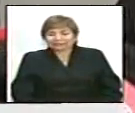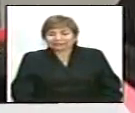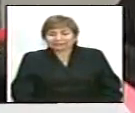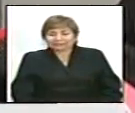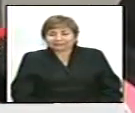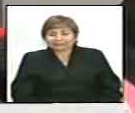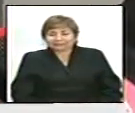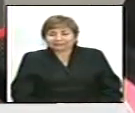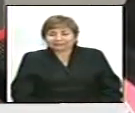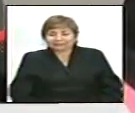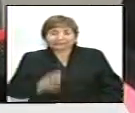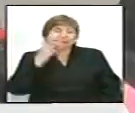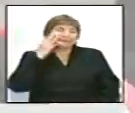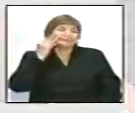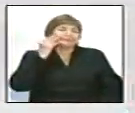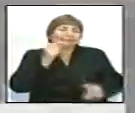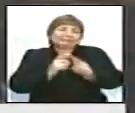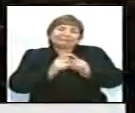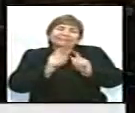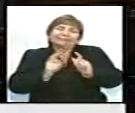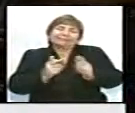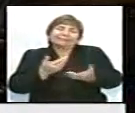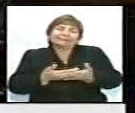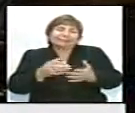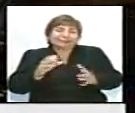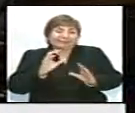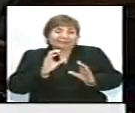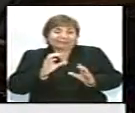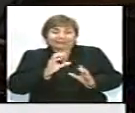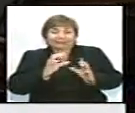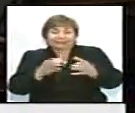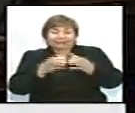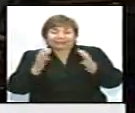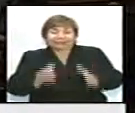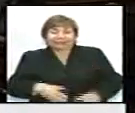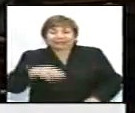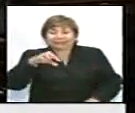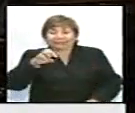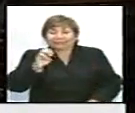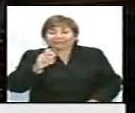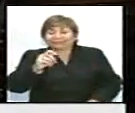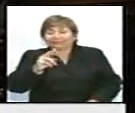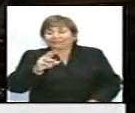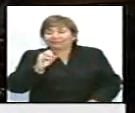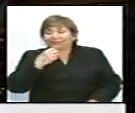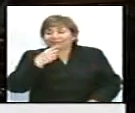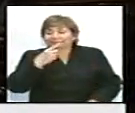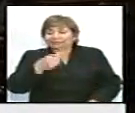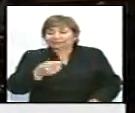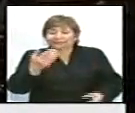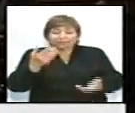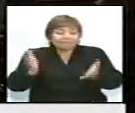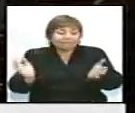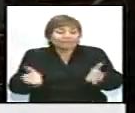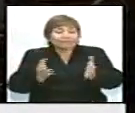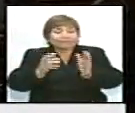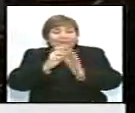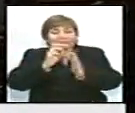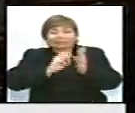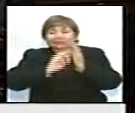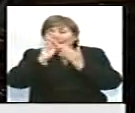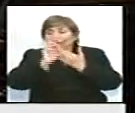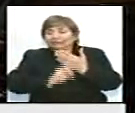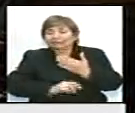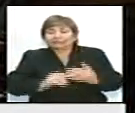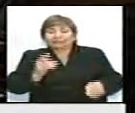audición? Una experiencia muy grande. El congresista Francisco Petrozzi, que, recordemos, fue quien impulsó en el Parlamento la creación